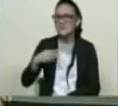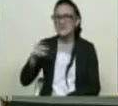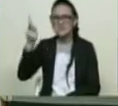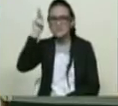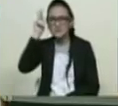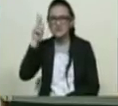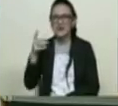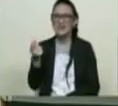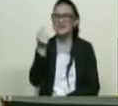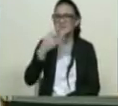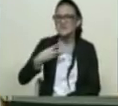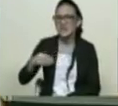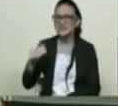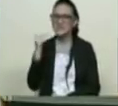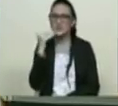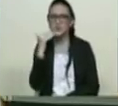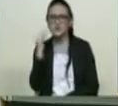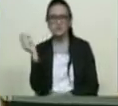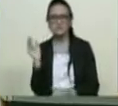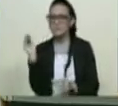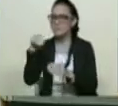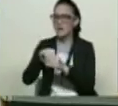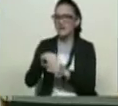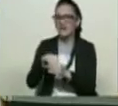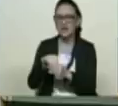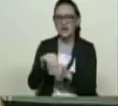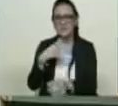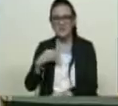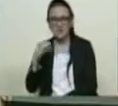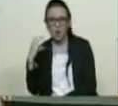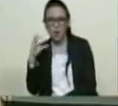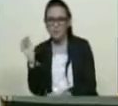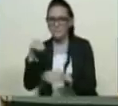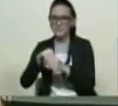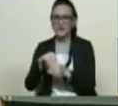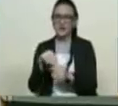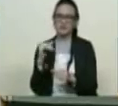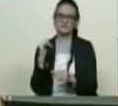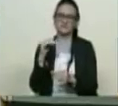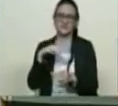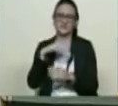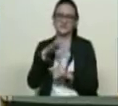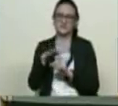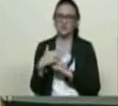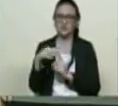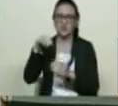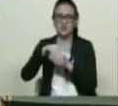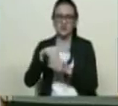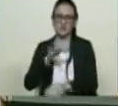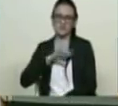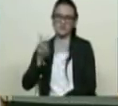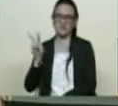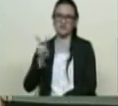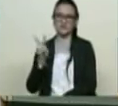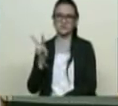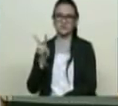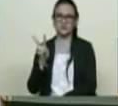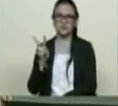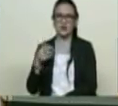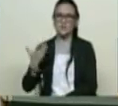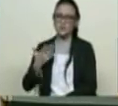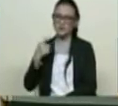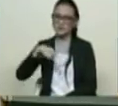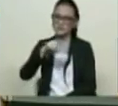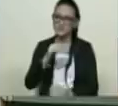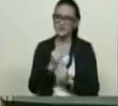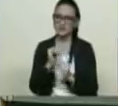Trump, ni Santos deben meter sus narices en los asuntos internos de Venezuela. Por eso es tan importante ejercer la